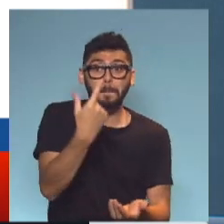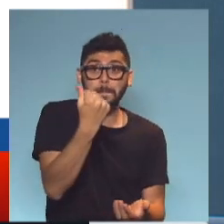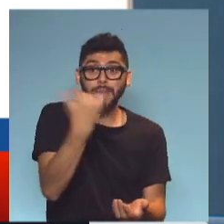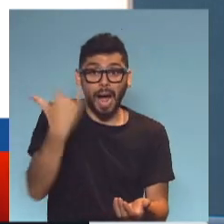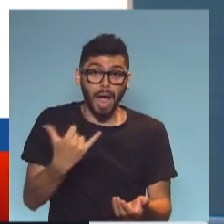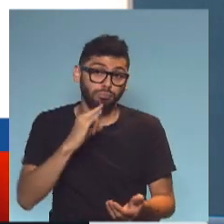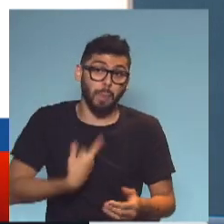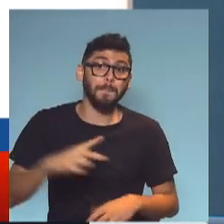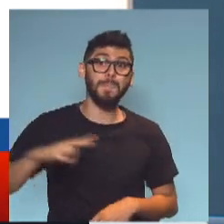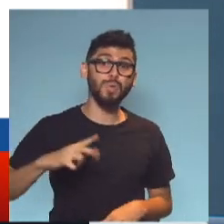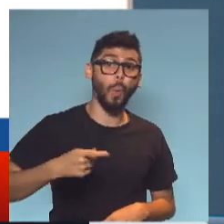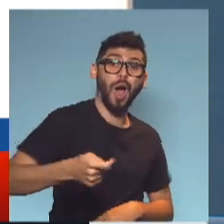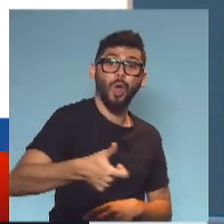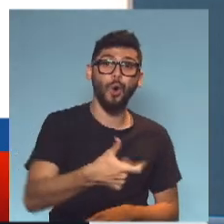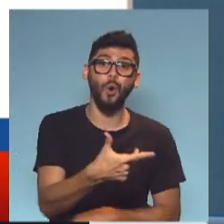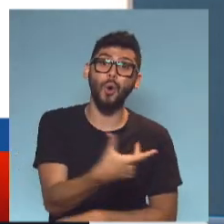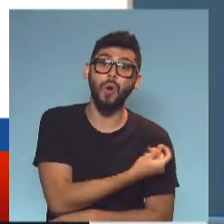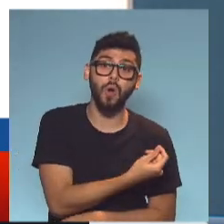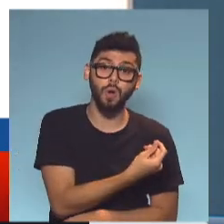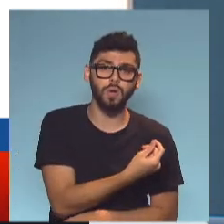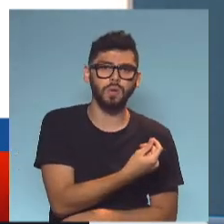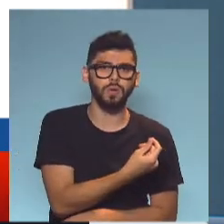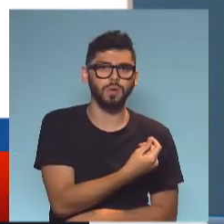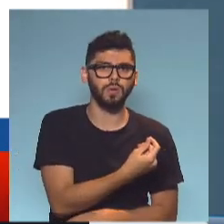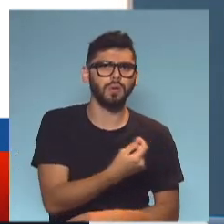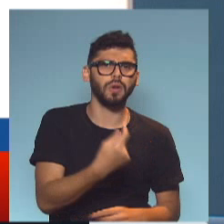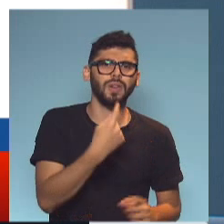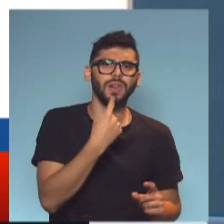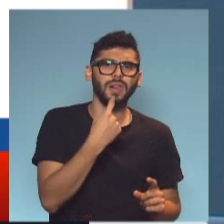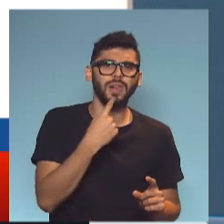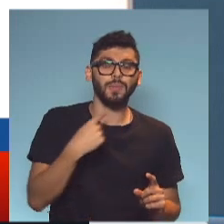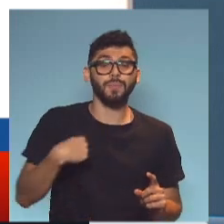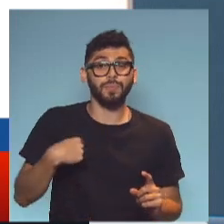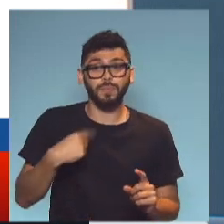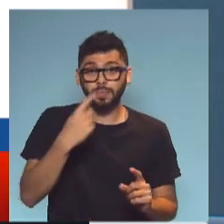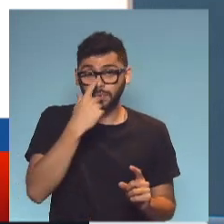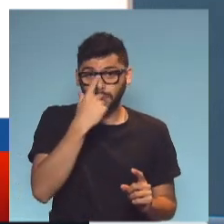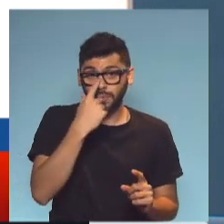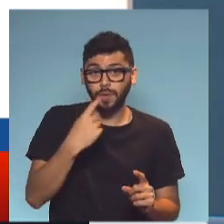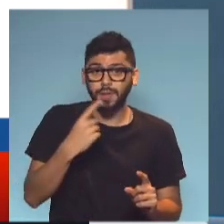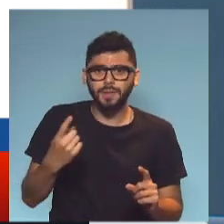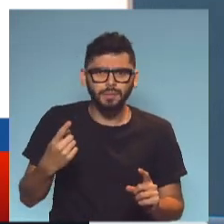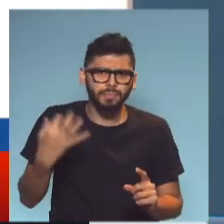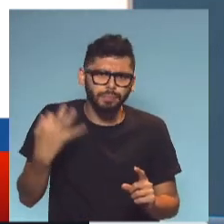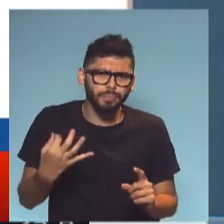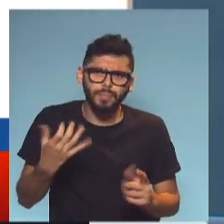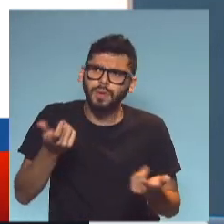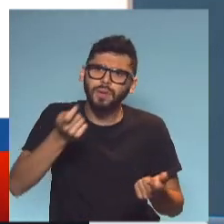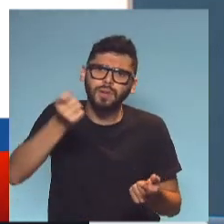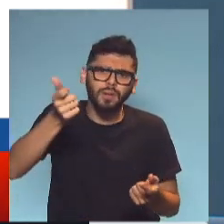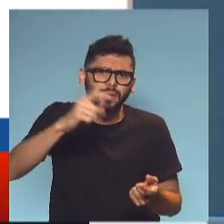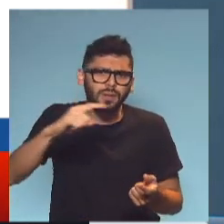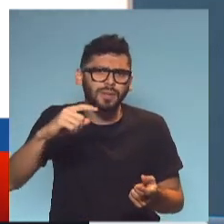farmacia, la compres y te la vas a aplicar. Bueno, se cansaron de decir que eso no era posible porque no se conseguían, básicamente por dos razones.